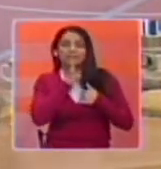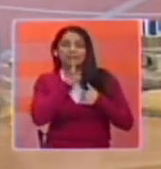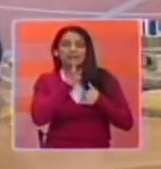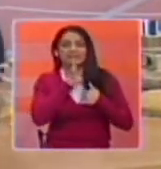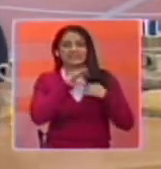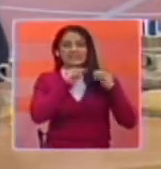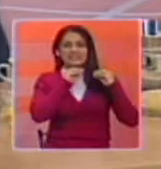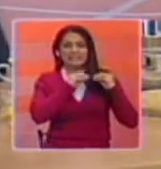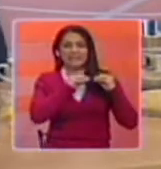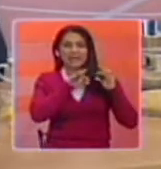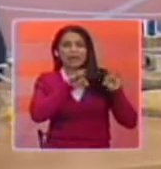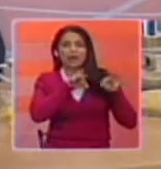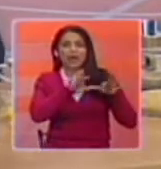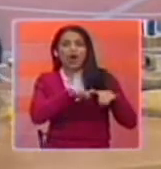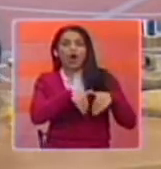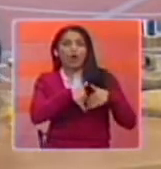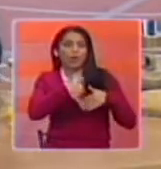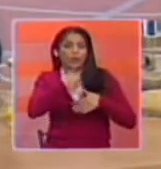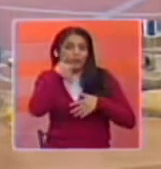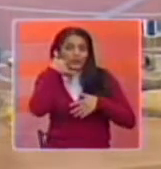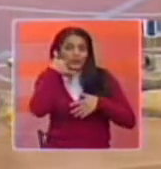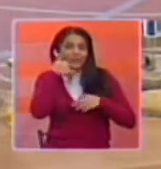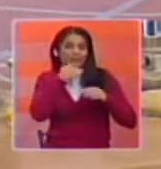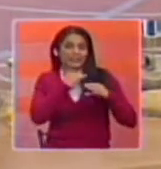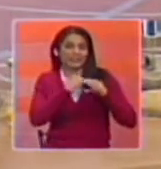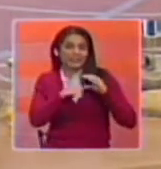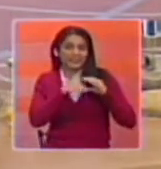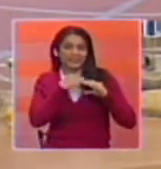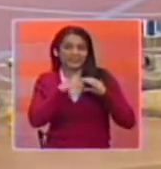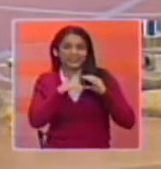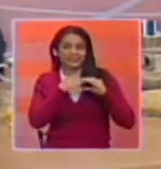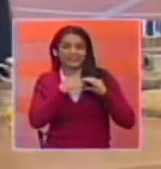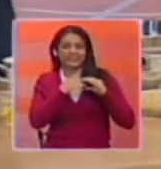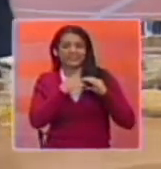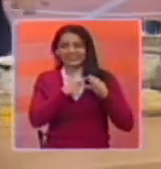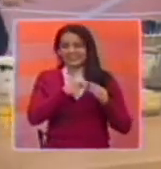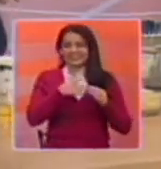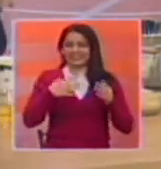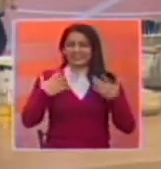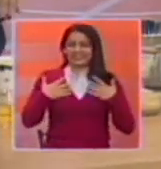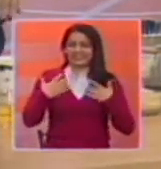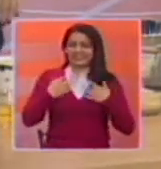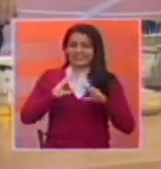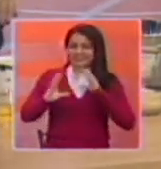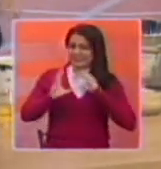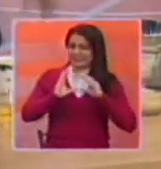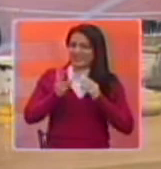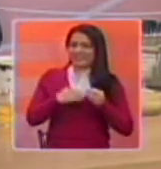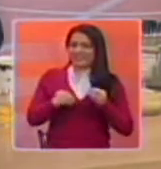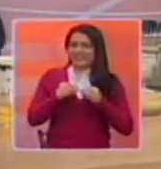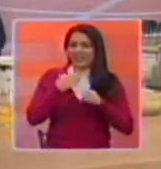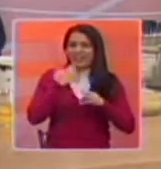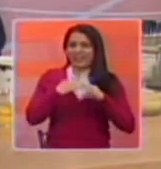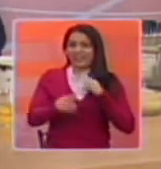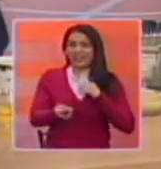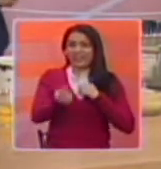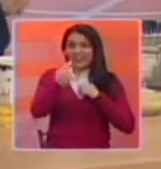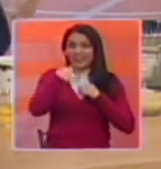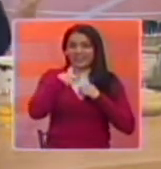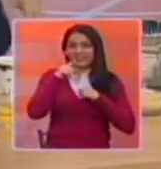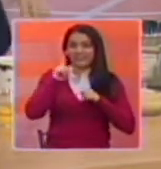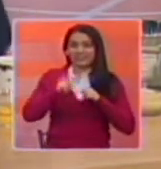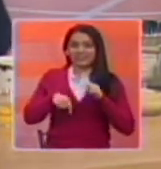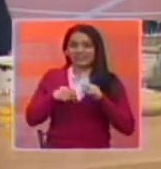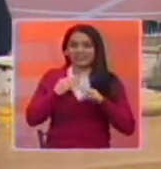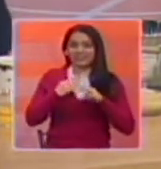como ella desde su celular podía mandar un correo, ¿no? Entonces la señora estaba feliz. Bueno, y queríamos mandar un correo, mandármelo a mí y no